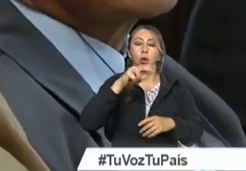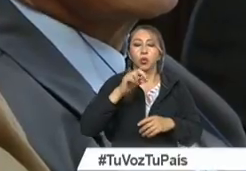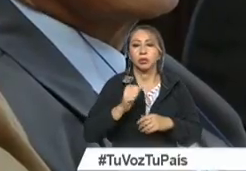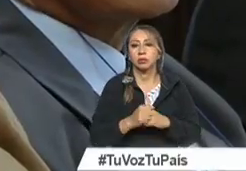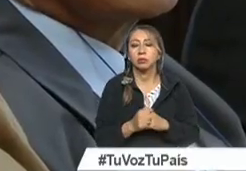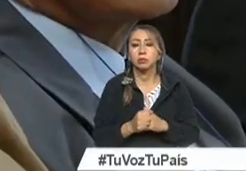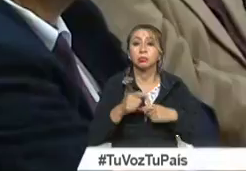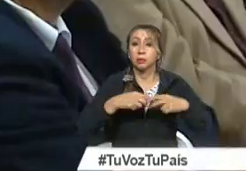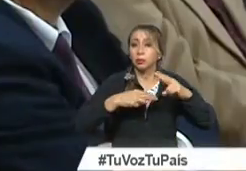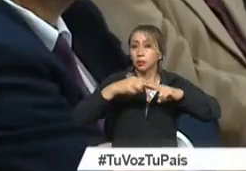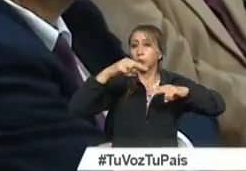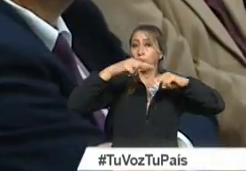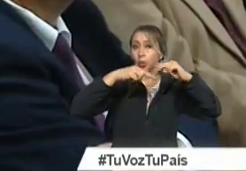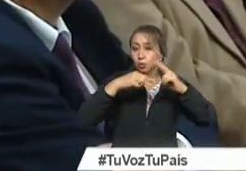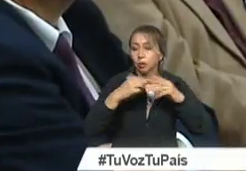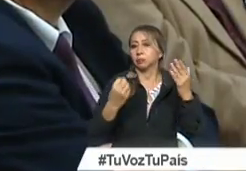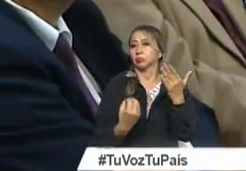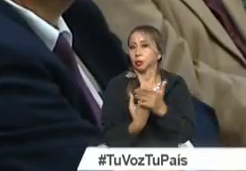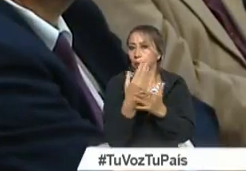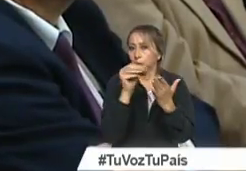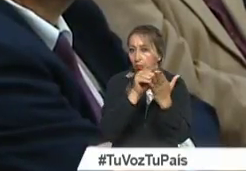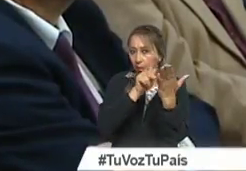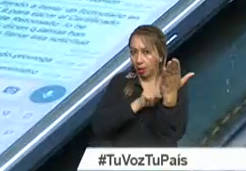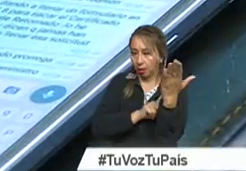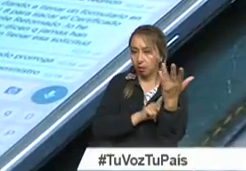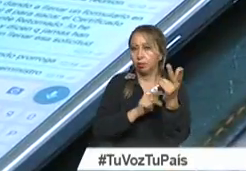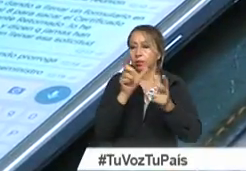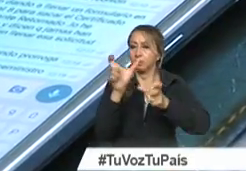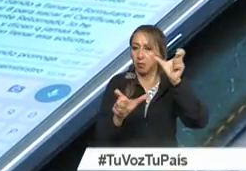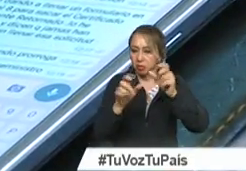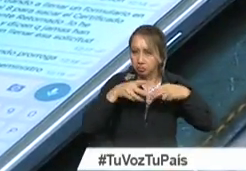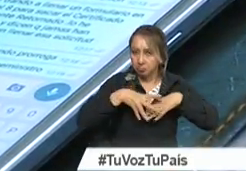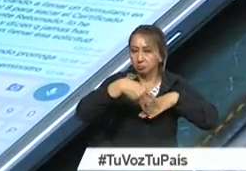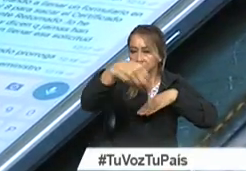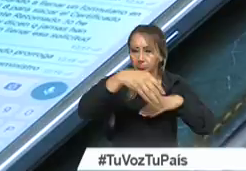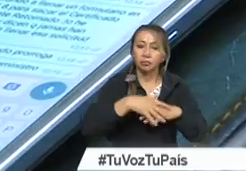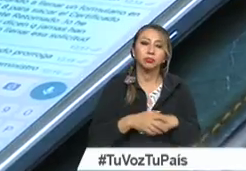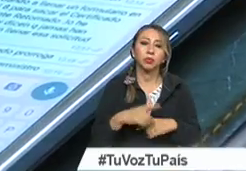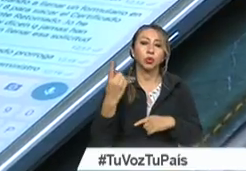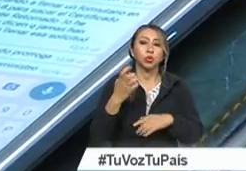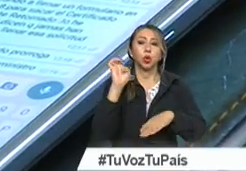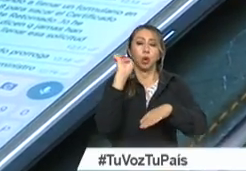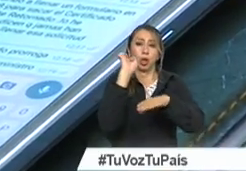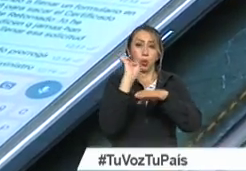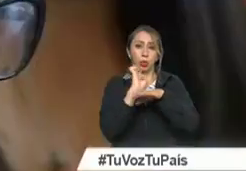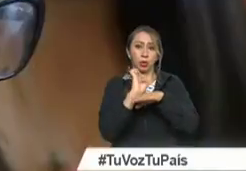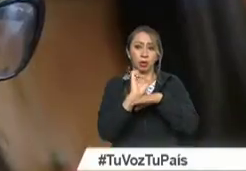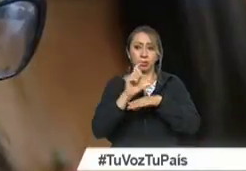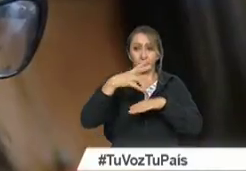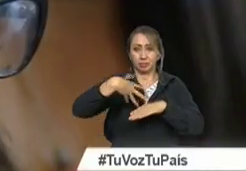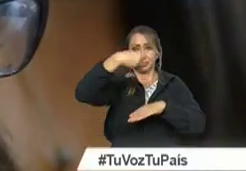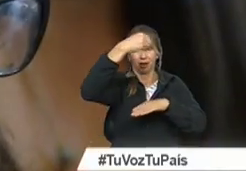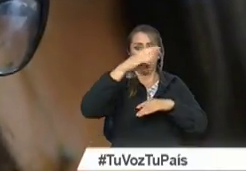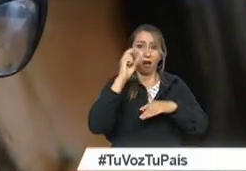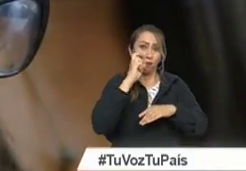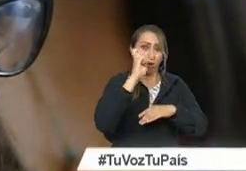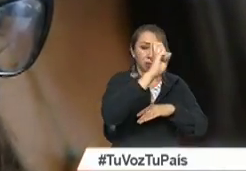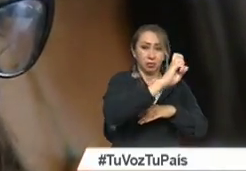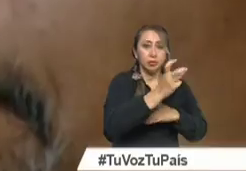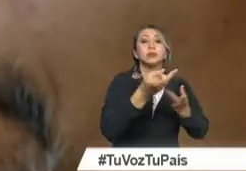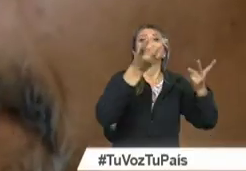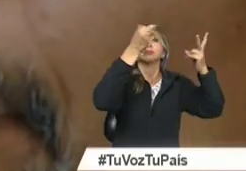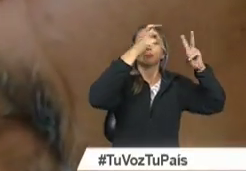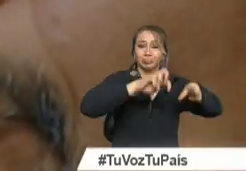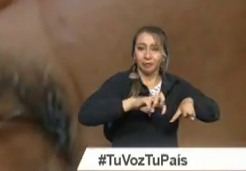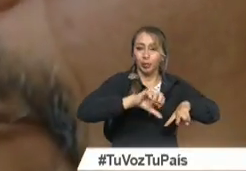destacó la construcción de un plan nacional de movilidad humana que incluya no sólo a los ecuatorianos que están fuera del país sino también a los ciudadanos